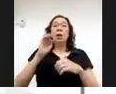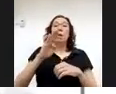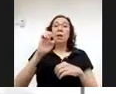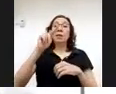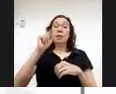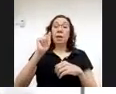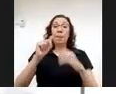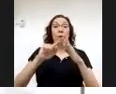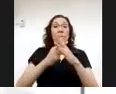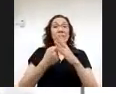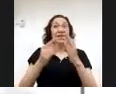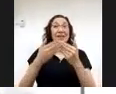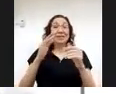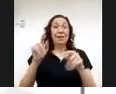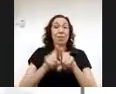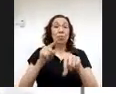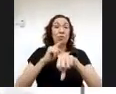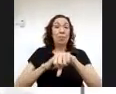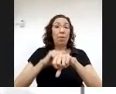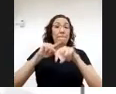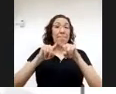mismo tiempo, solo que en Sudáfrica,